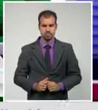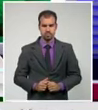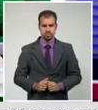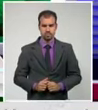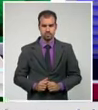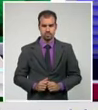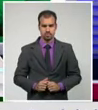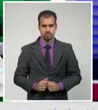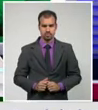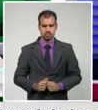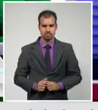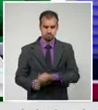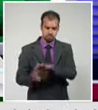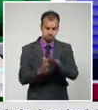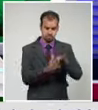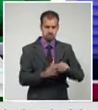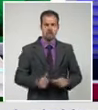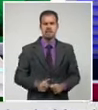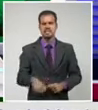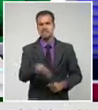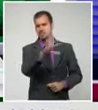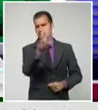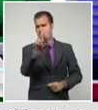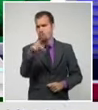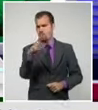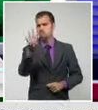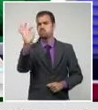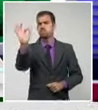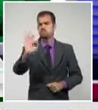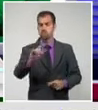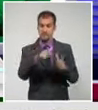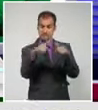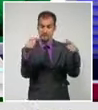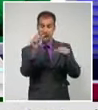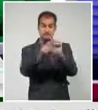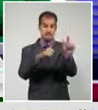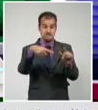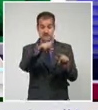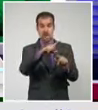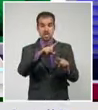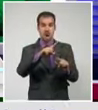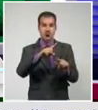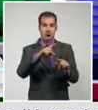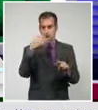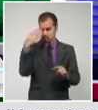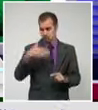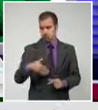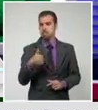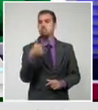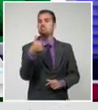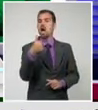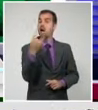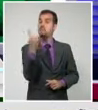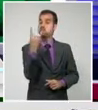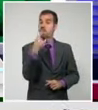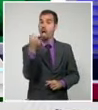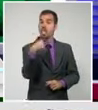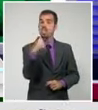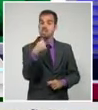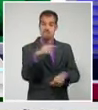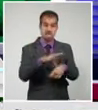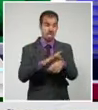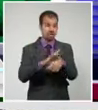52,4% de todos los casos diagnosticados ayer asintomáticos. Fíjense que muchas veces incluso